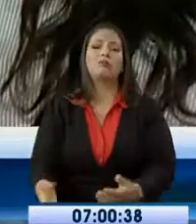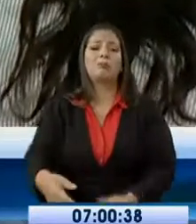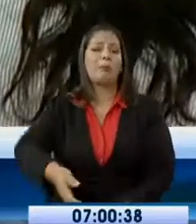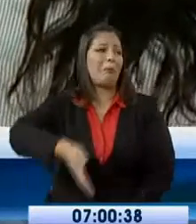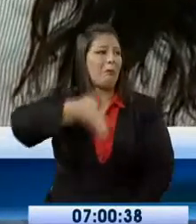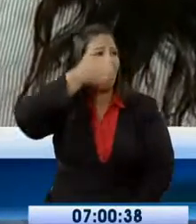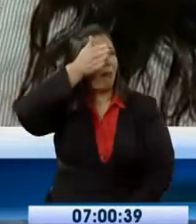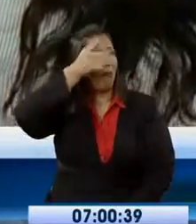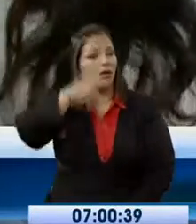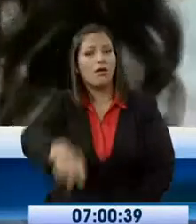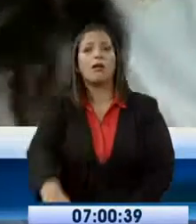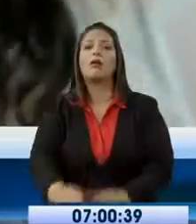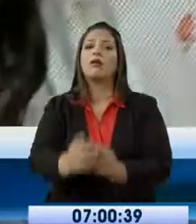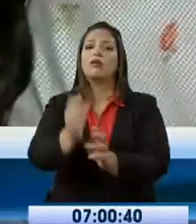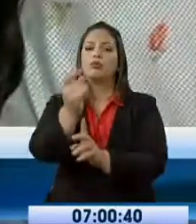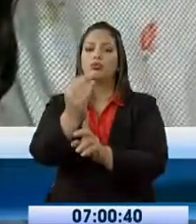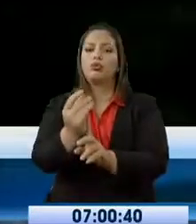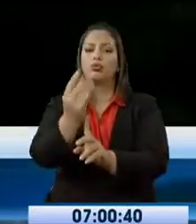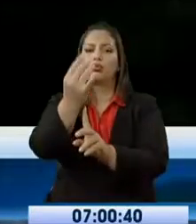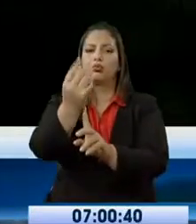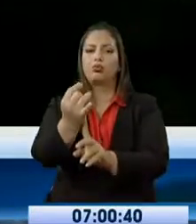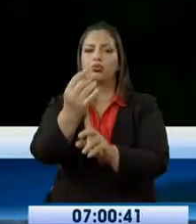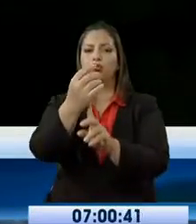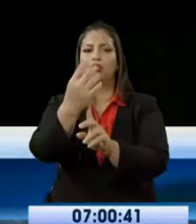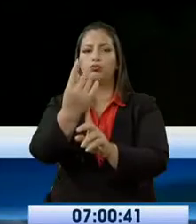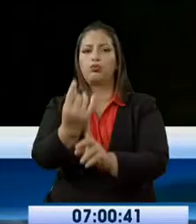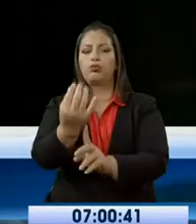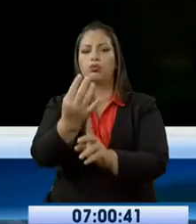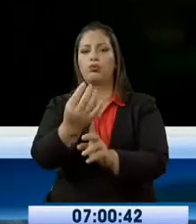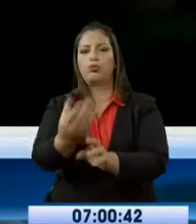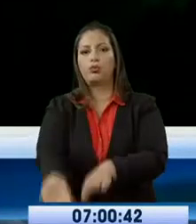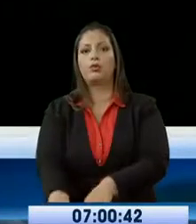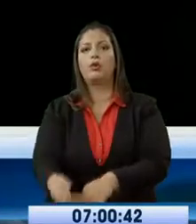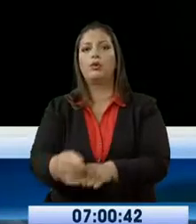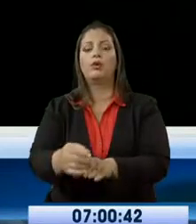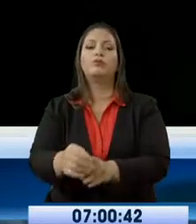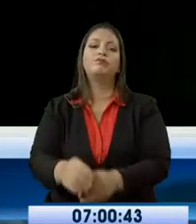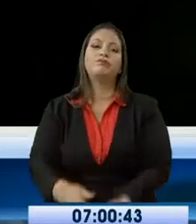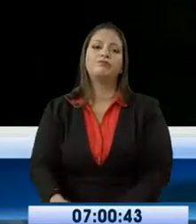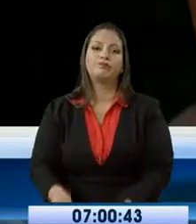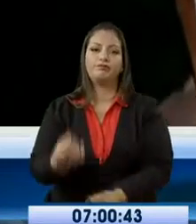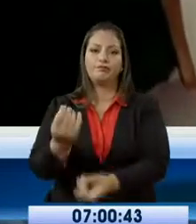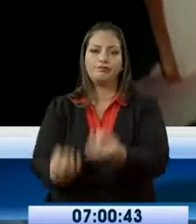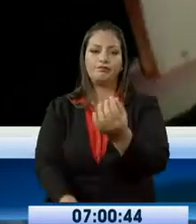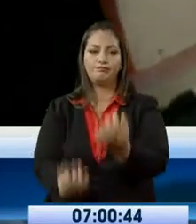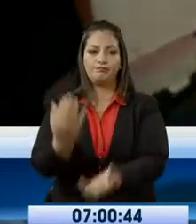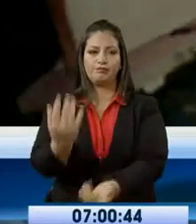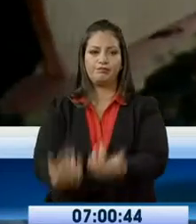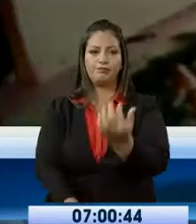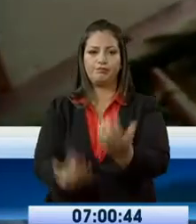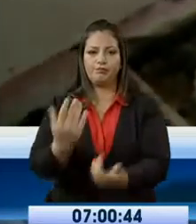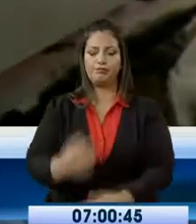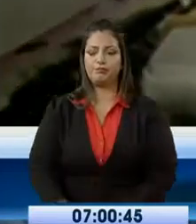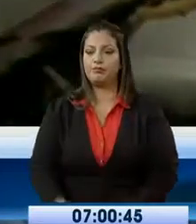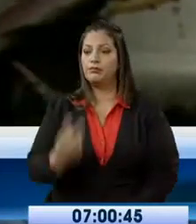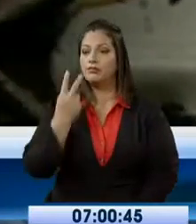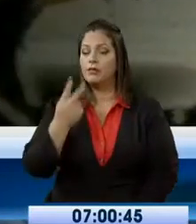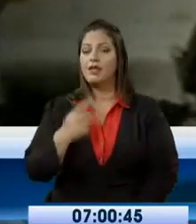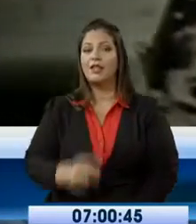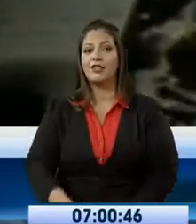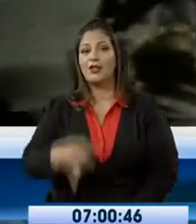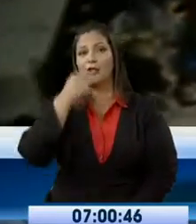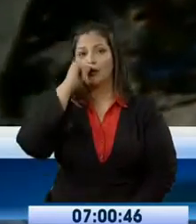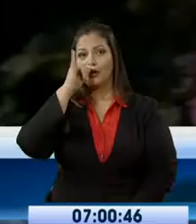inmueble siniestrado vivían 9 personas, 3 adultos y 6 niños, quienes fueron rescatados por su hermano